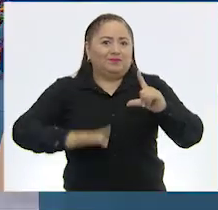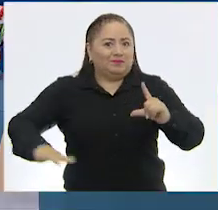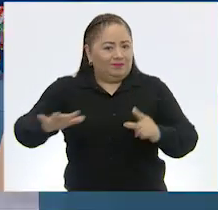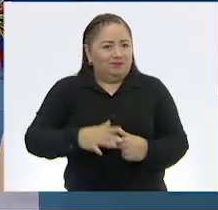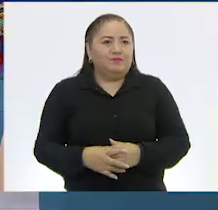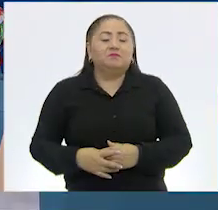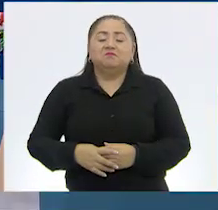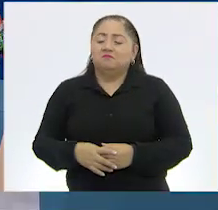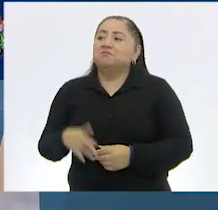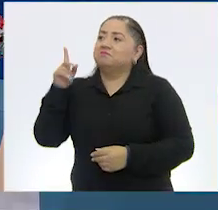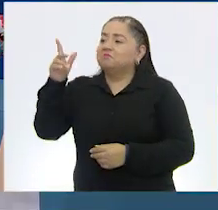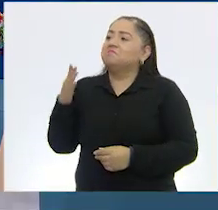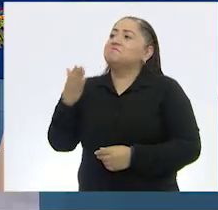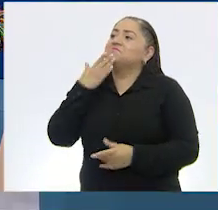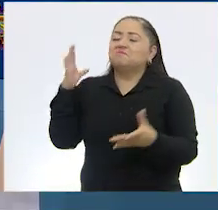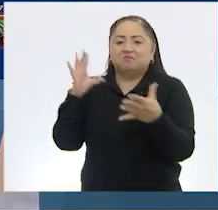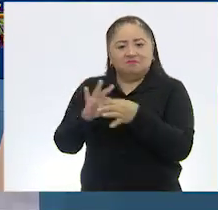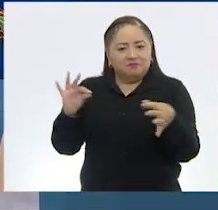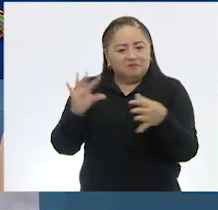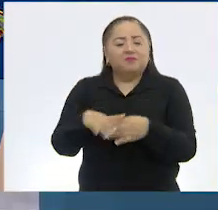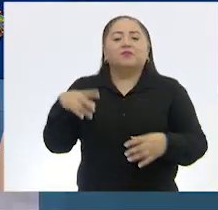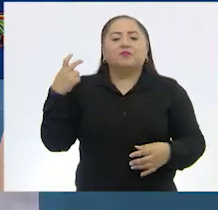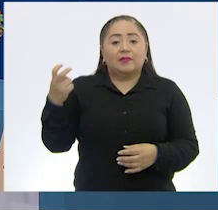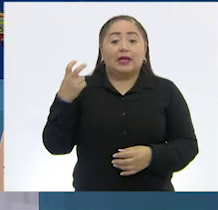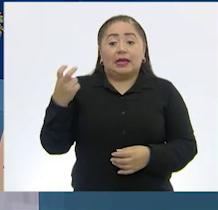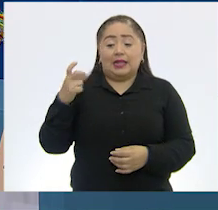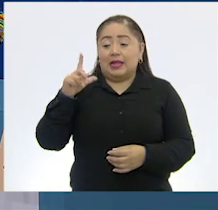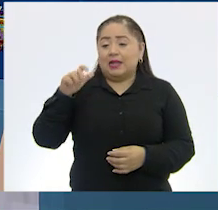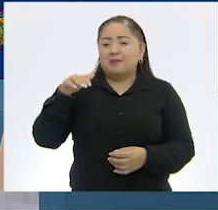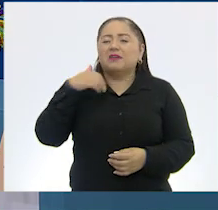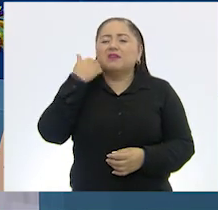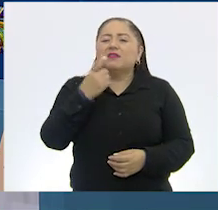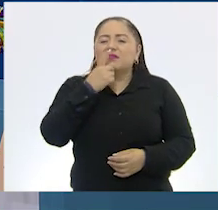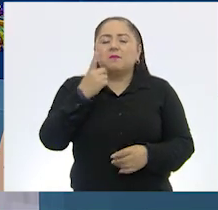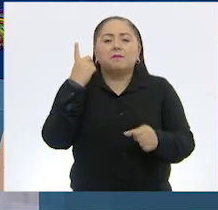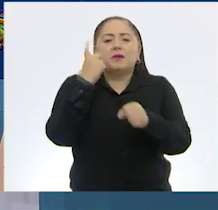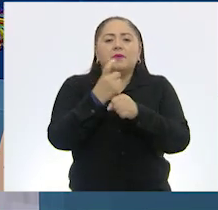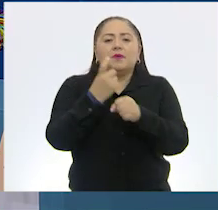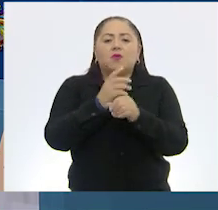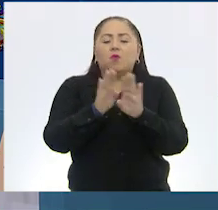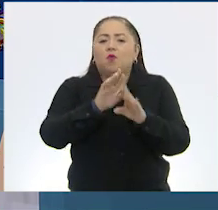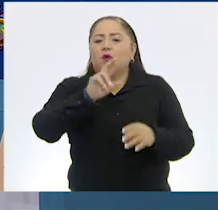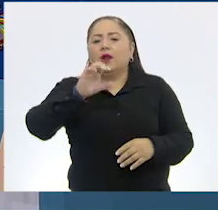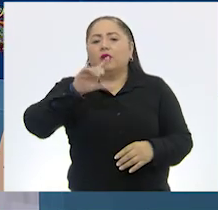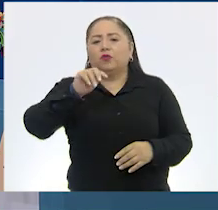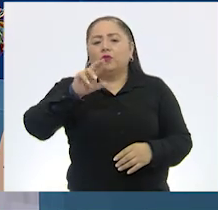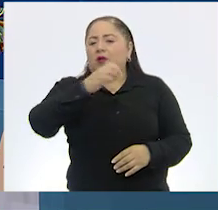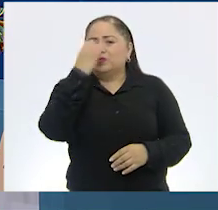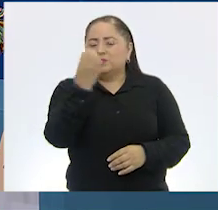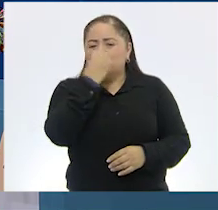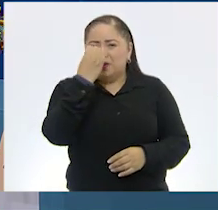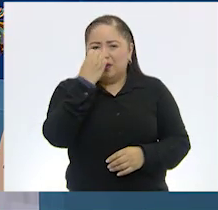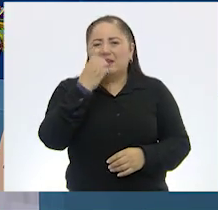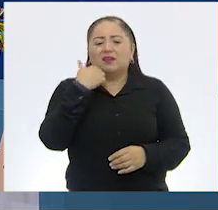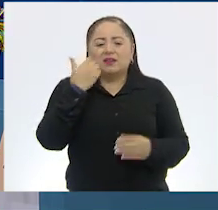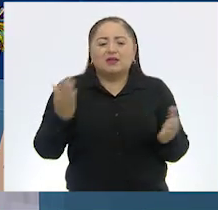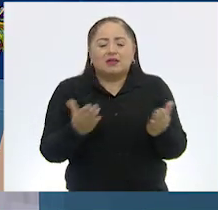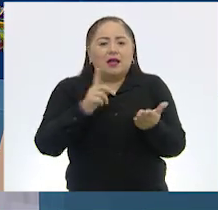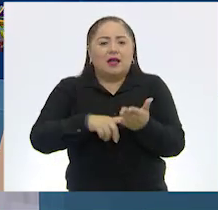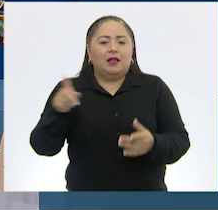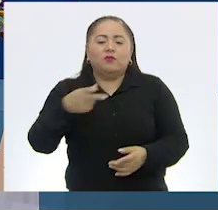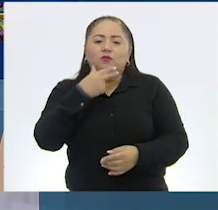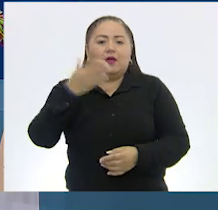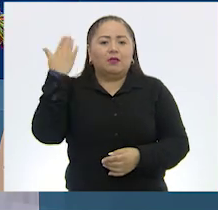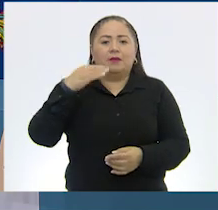¡Ay! Pues muy bien, Juan Carlos. Sí, este lema sintetiza los principios rectores de la reforma educativa que impulsó Gabino